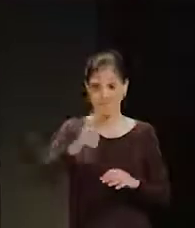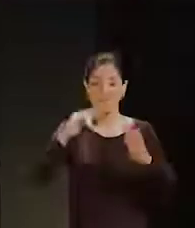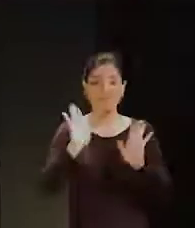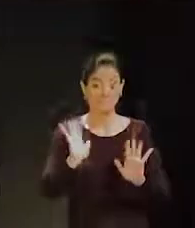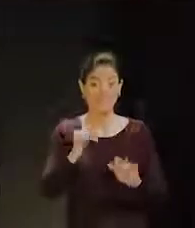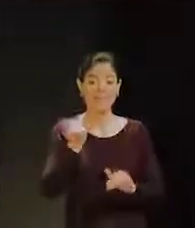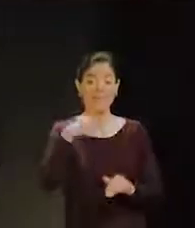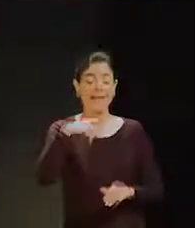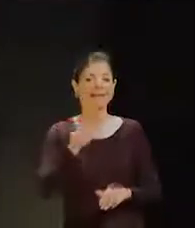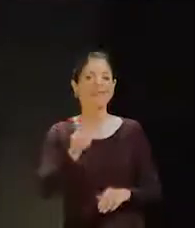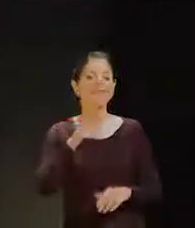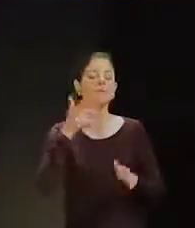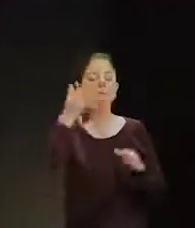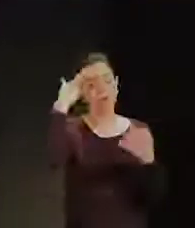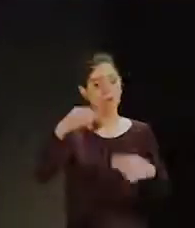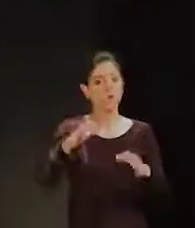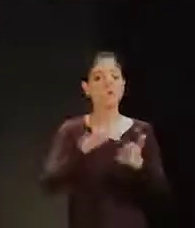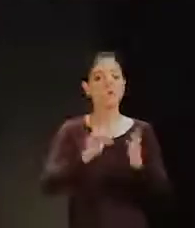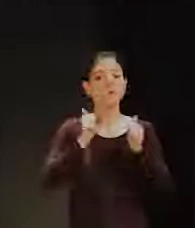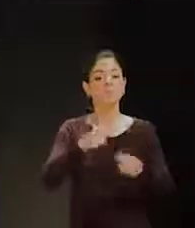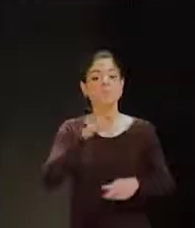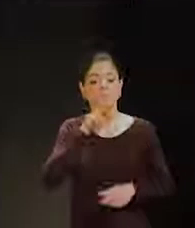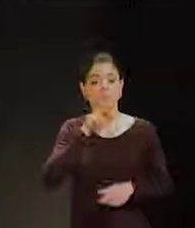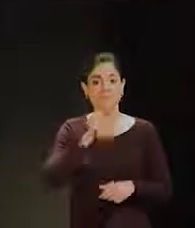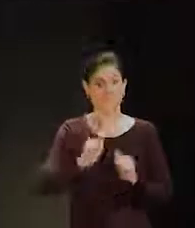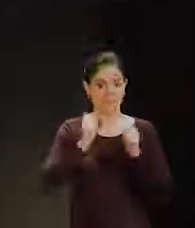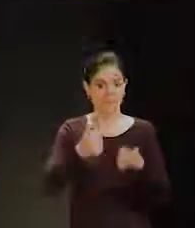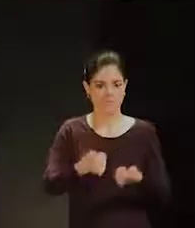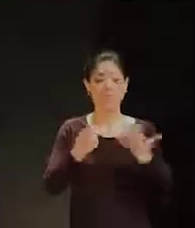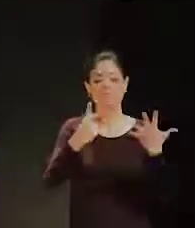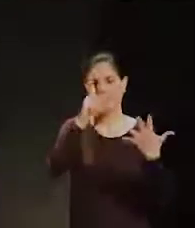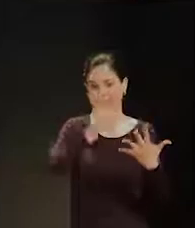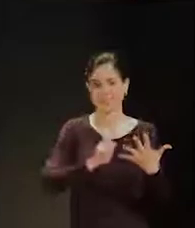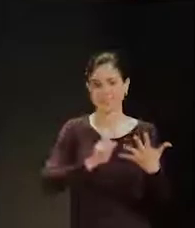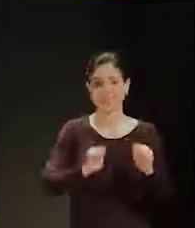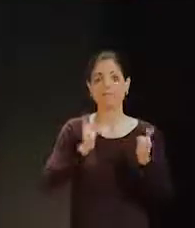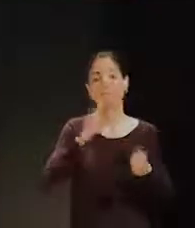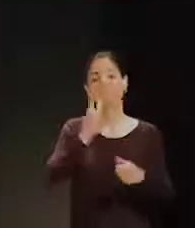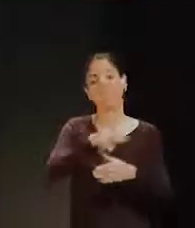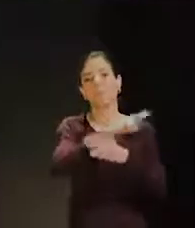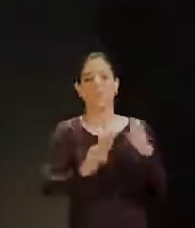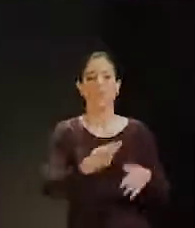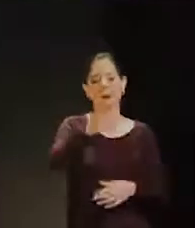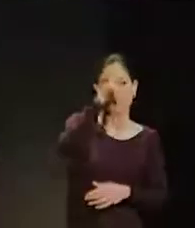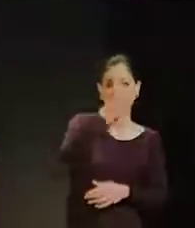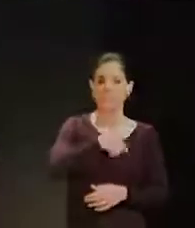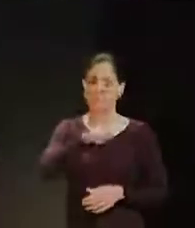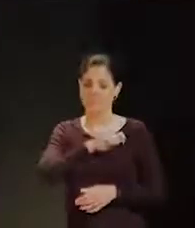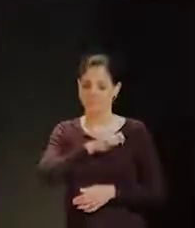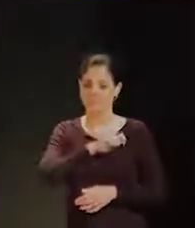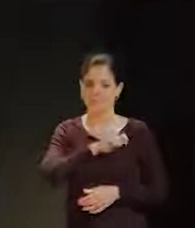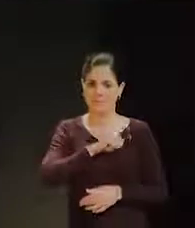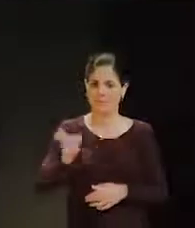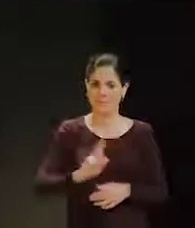Paréntesis, Janel, lógicamente, cuando empezó a hablar a partir de los 7 años, entonces es bilingüe alemán-español.